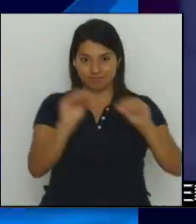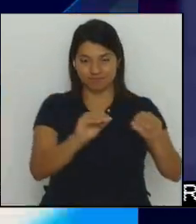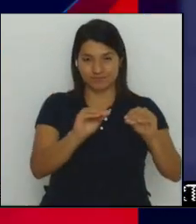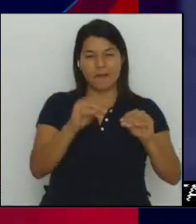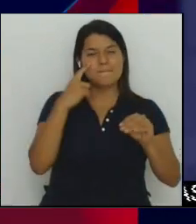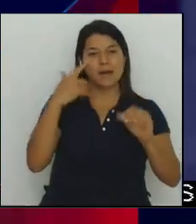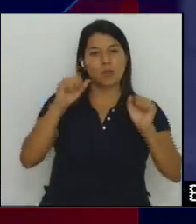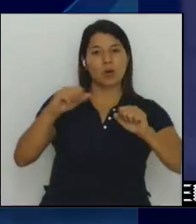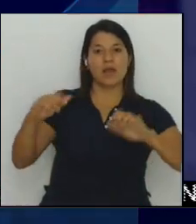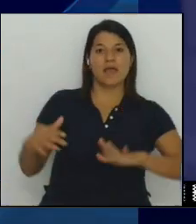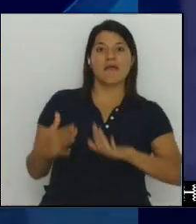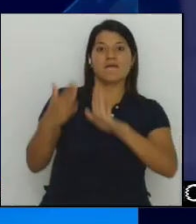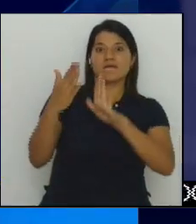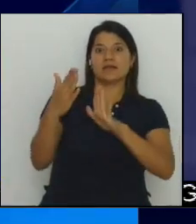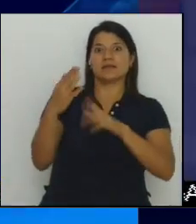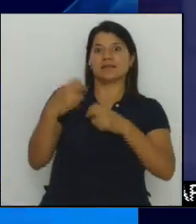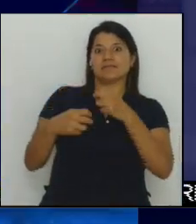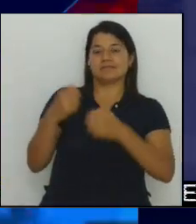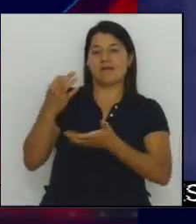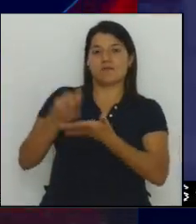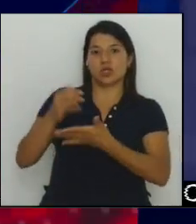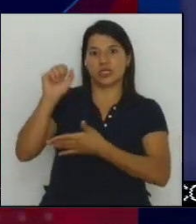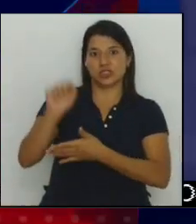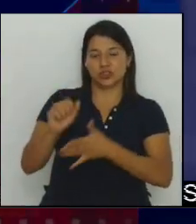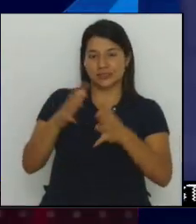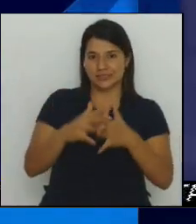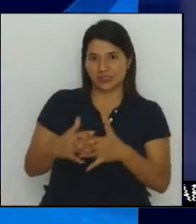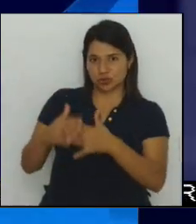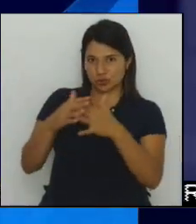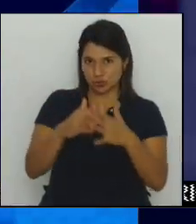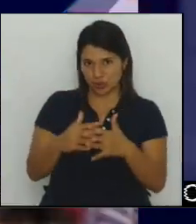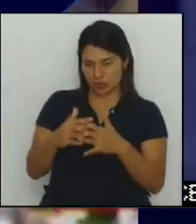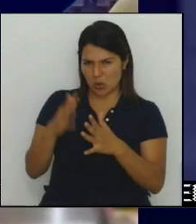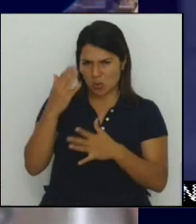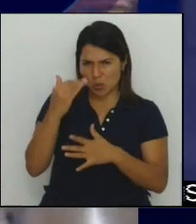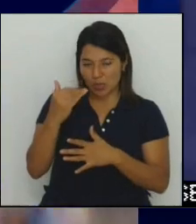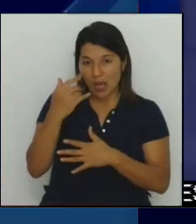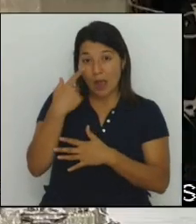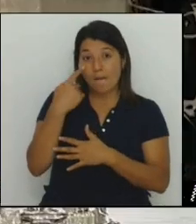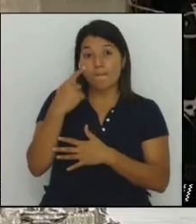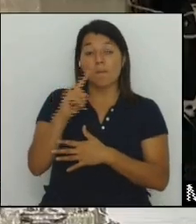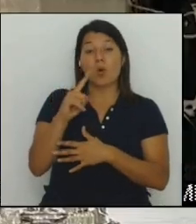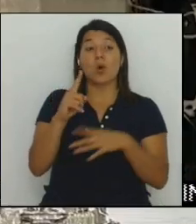frontera sur de los Estados Unidos, que atribuyen a la administración Biden.